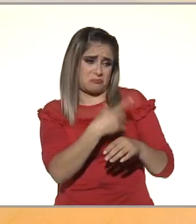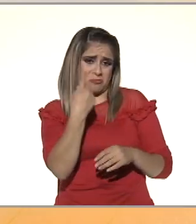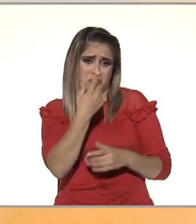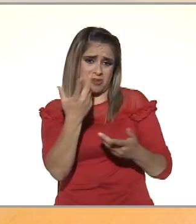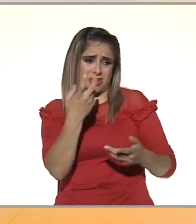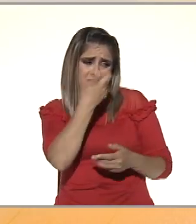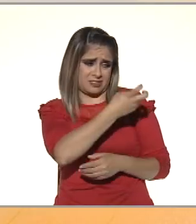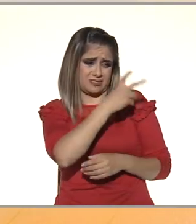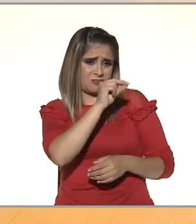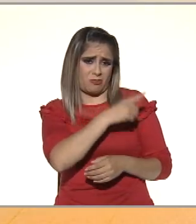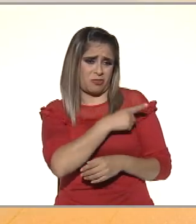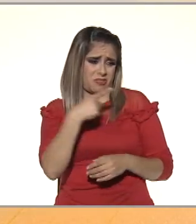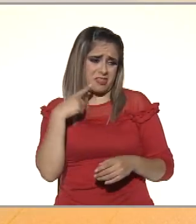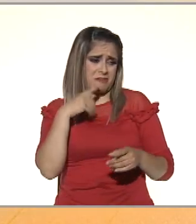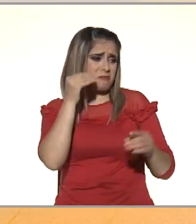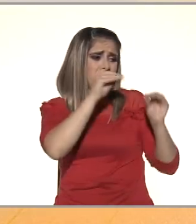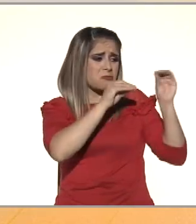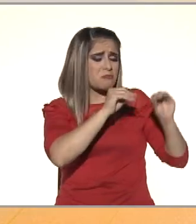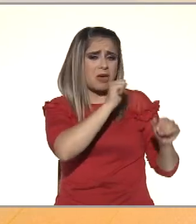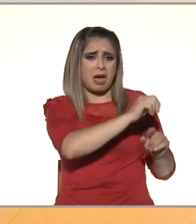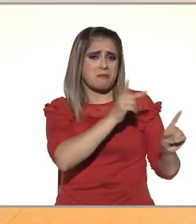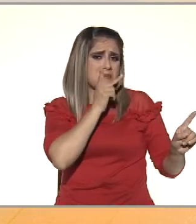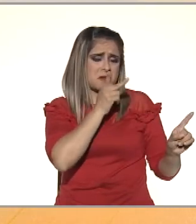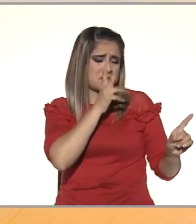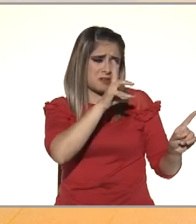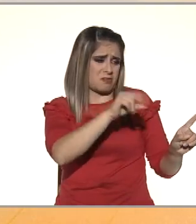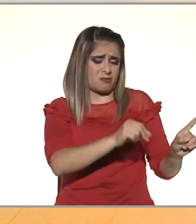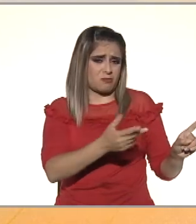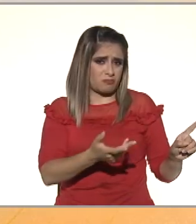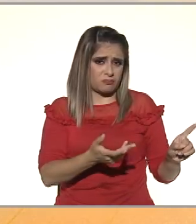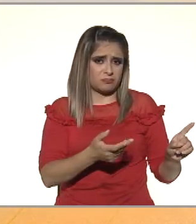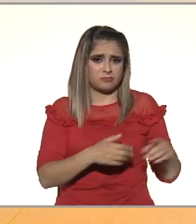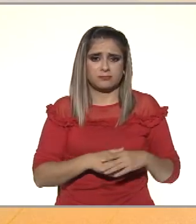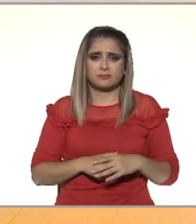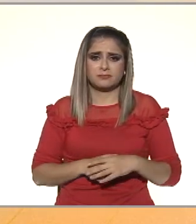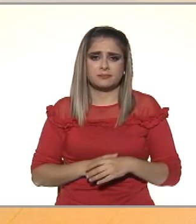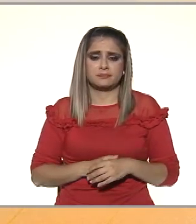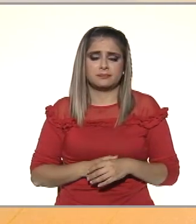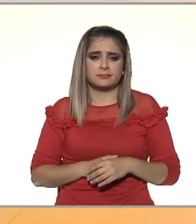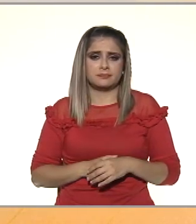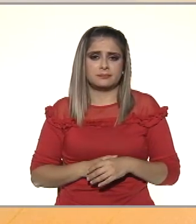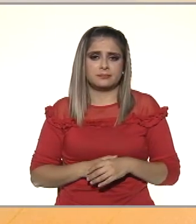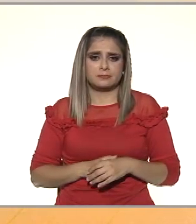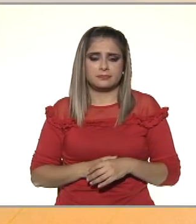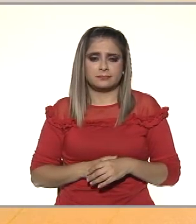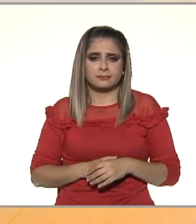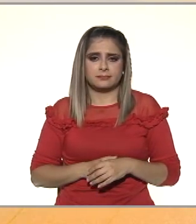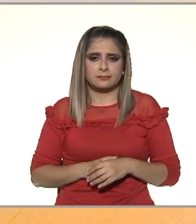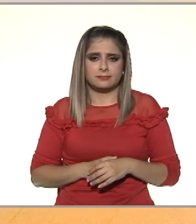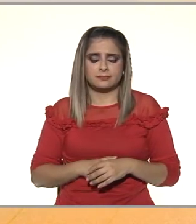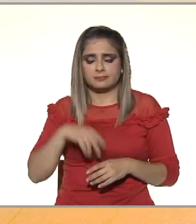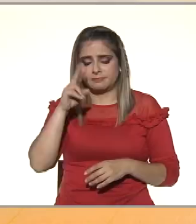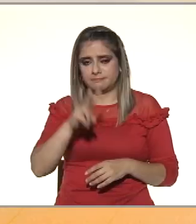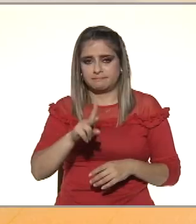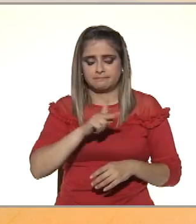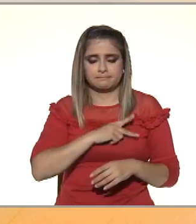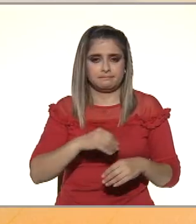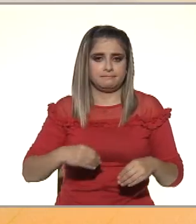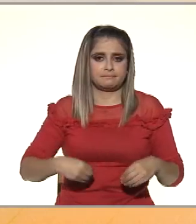se lo merece, ¿no? Nunca lo confronté lo que fue mi